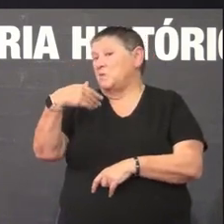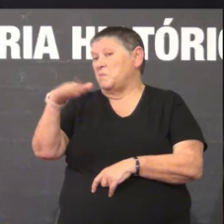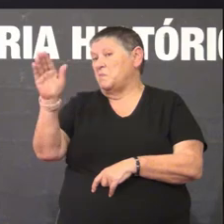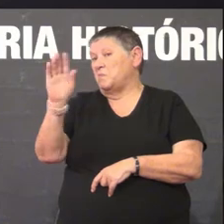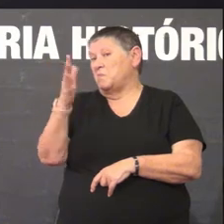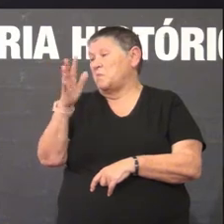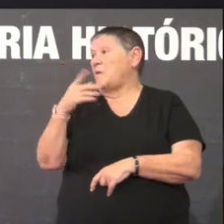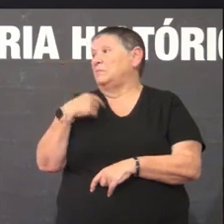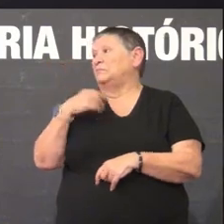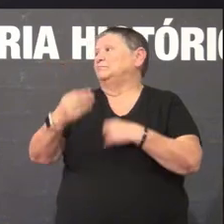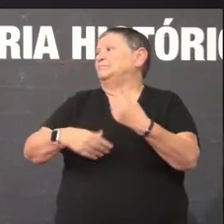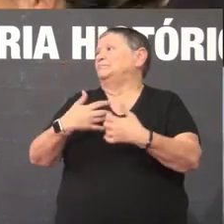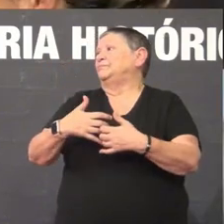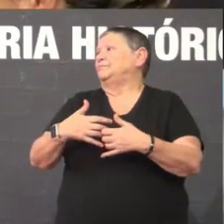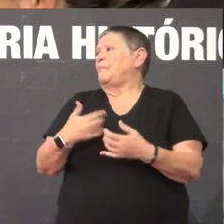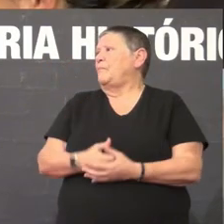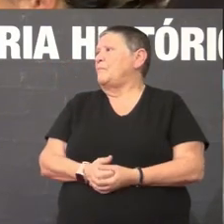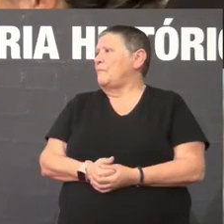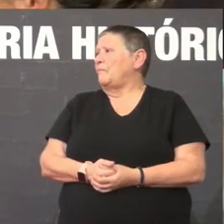marcha, ¿no?